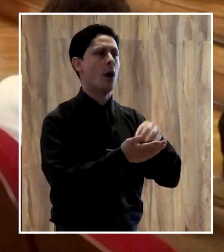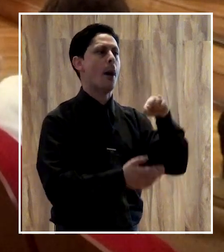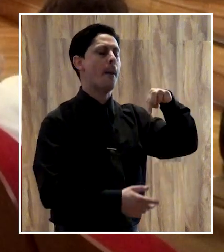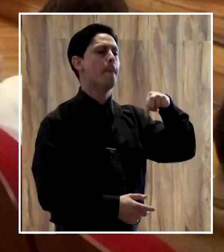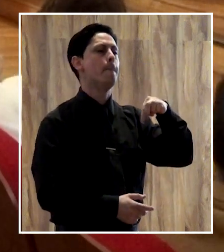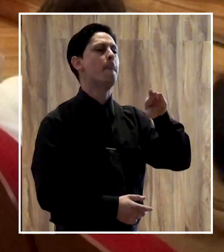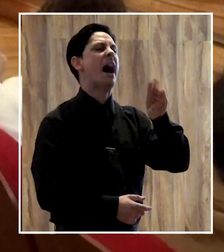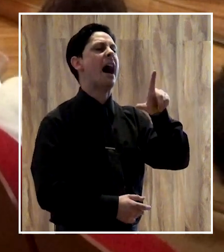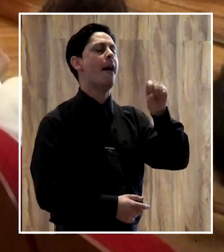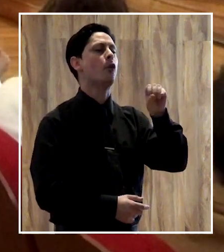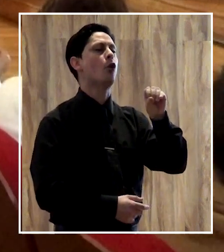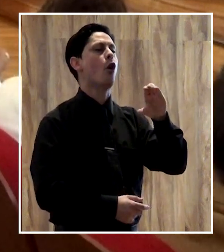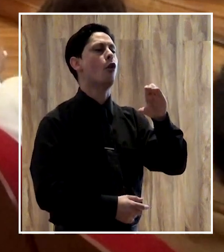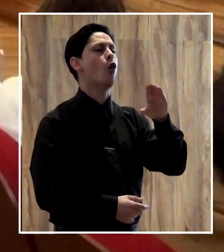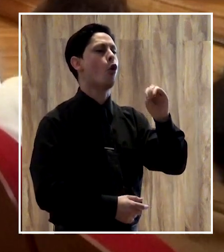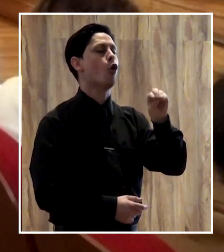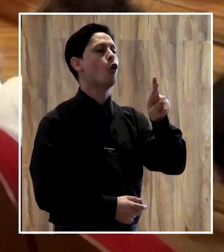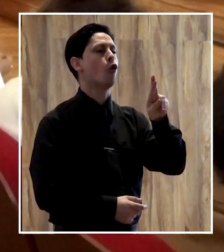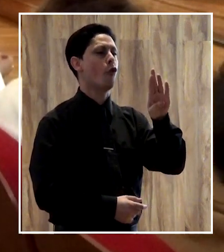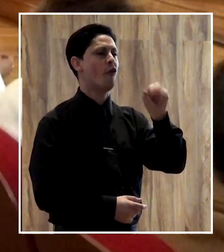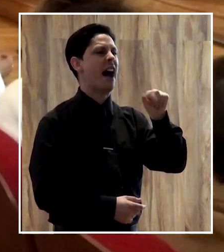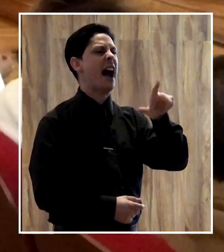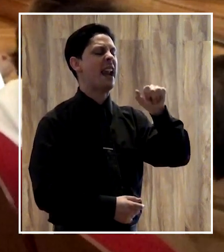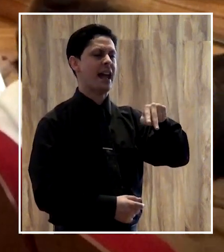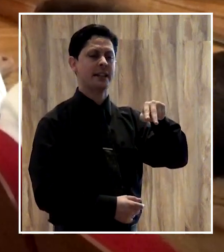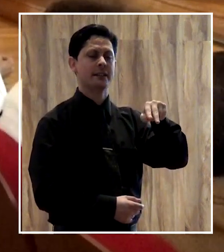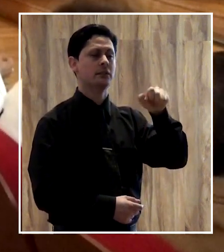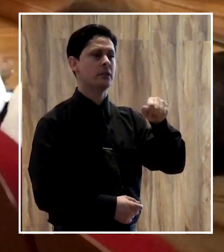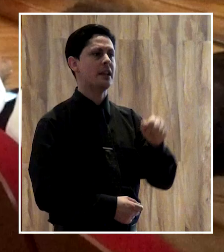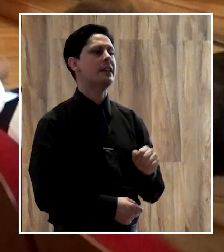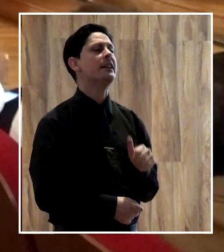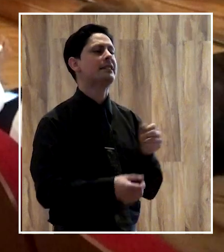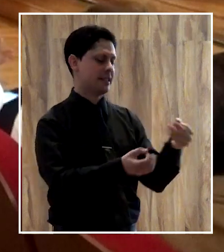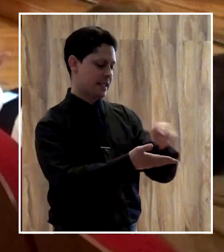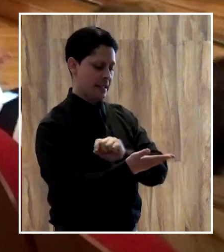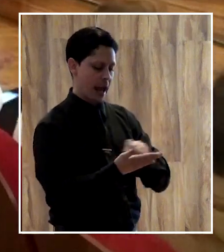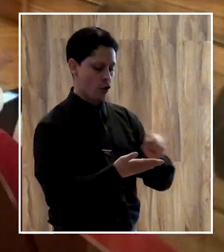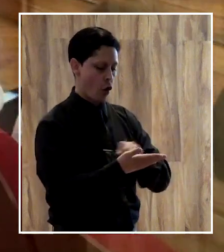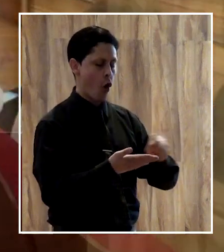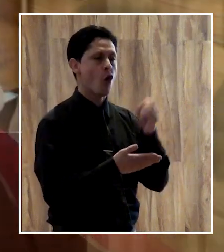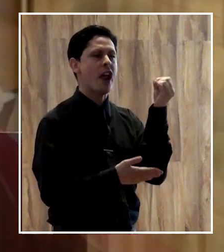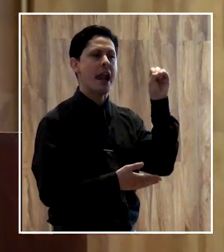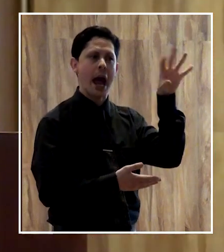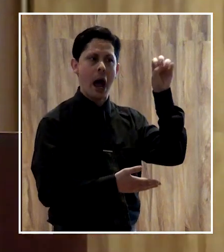Señor Pablo Corbalán Reyes, secretario general de la UMCE.